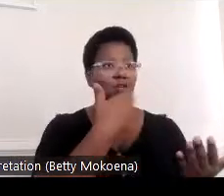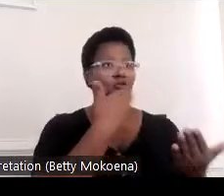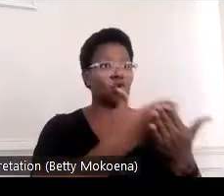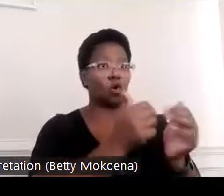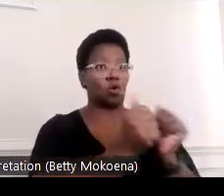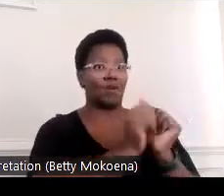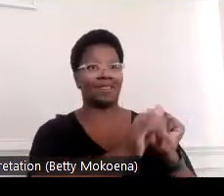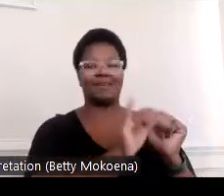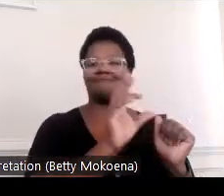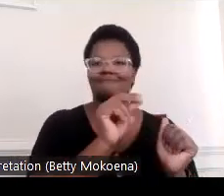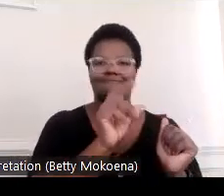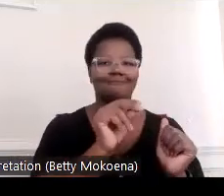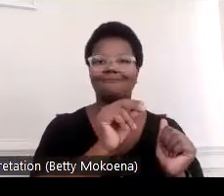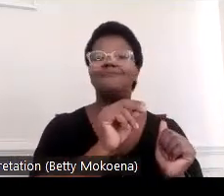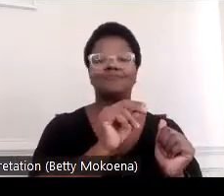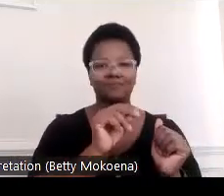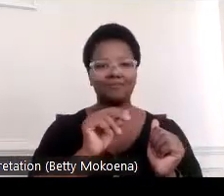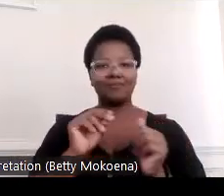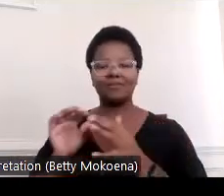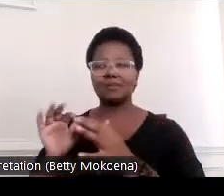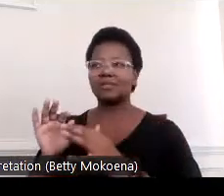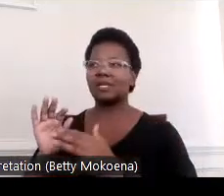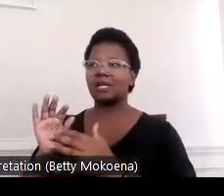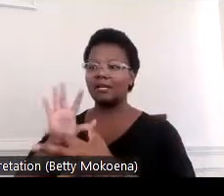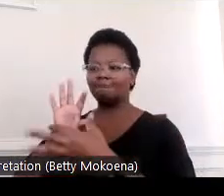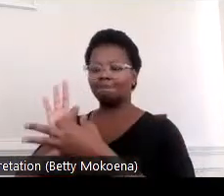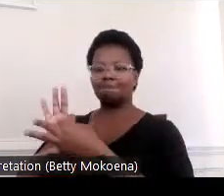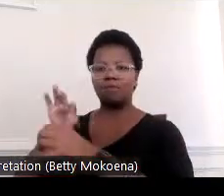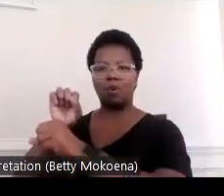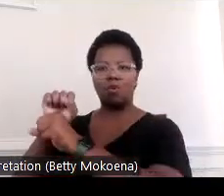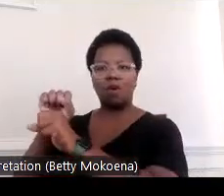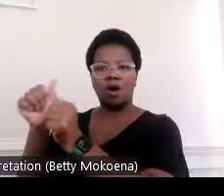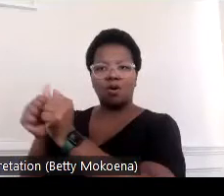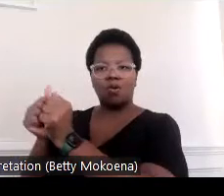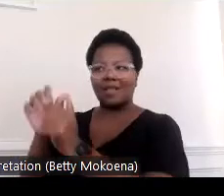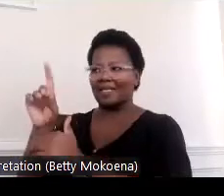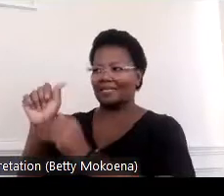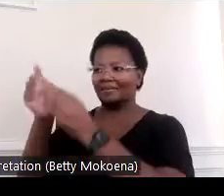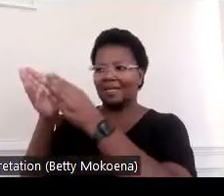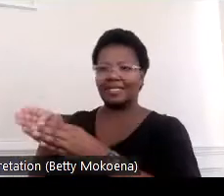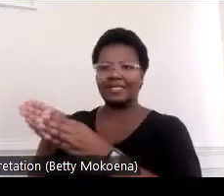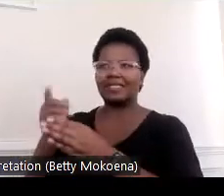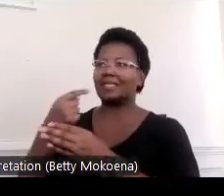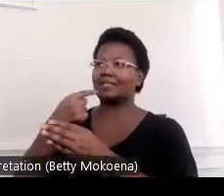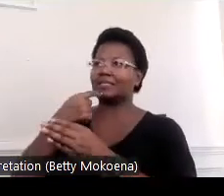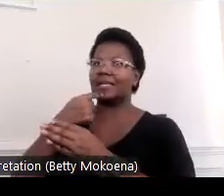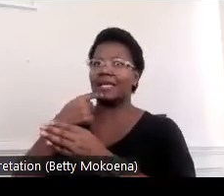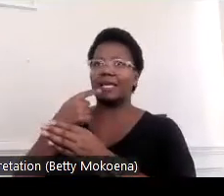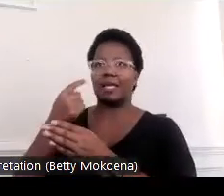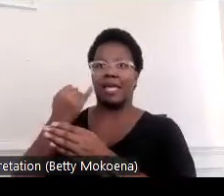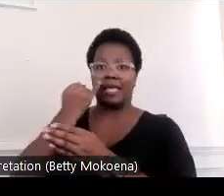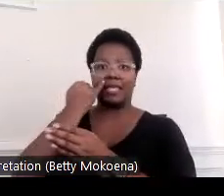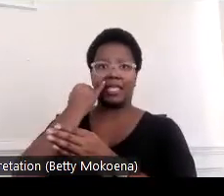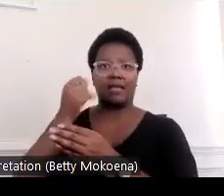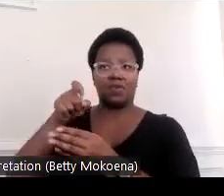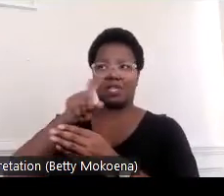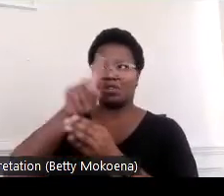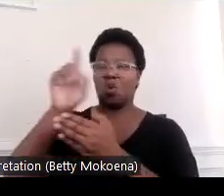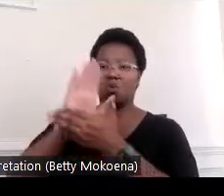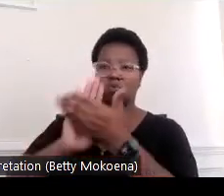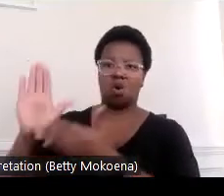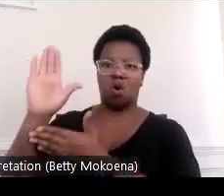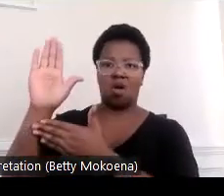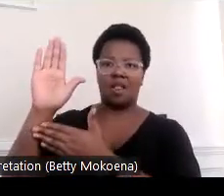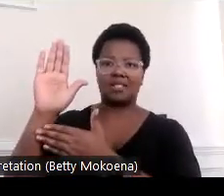eh haría verdad Pero quiere decir que eso es significante para ellos no para mí Entonces si uno tiene que